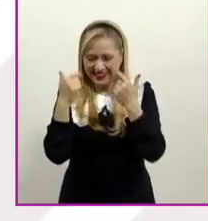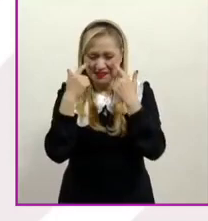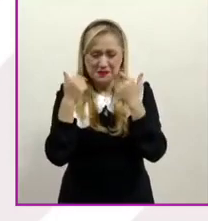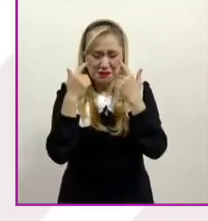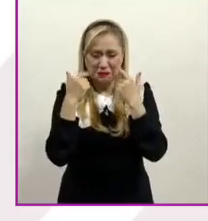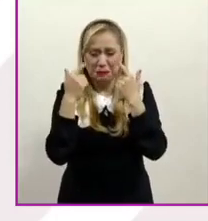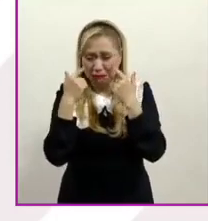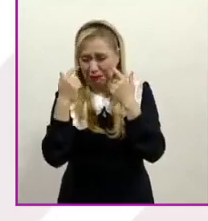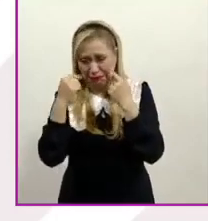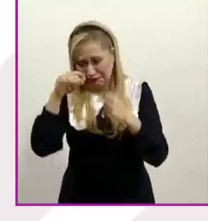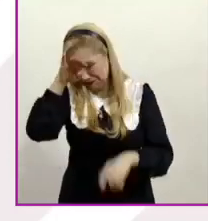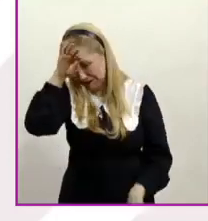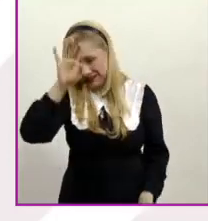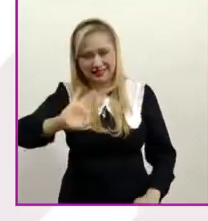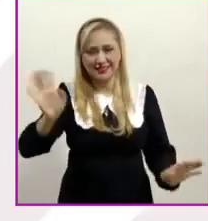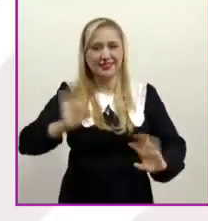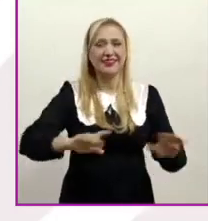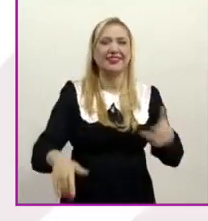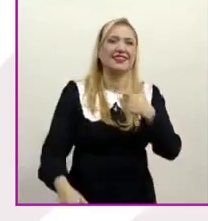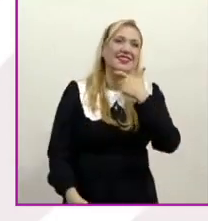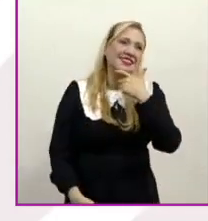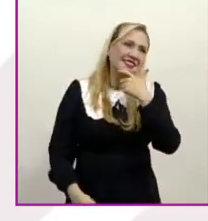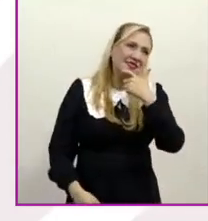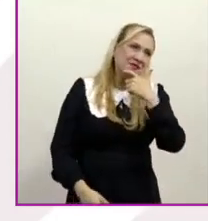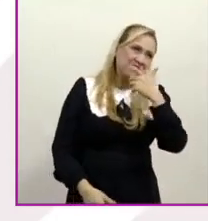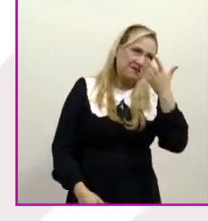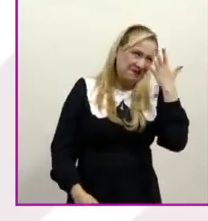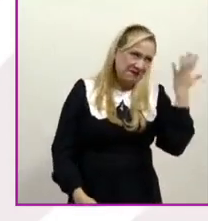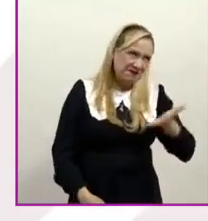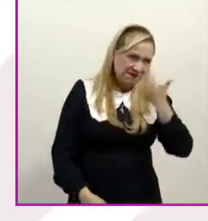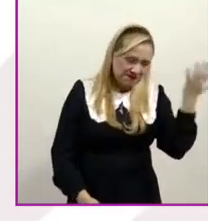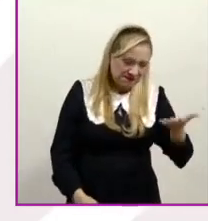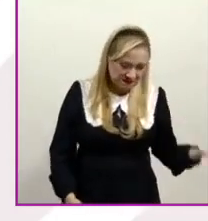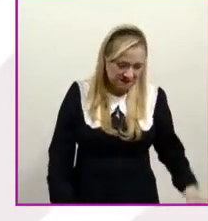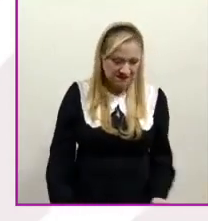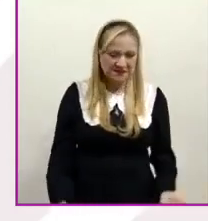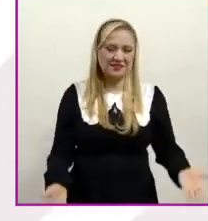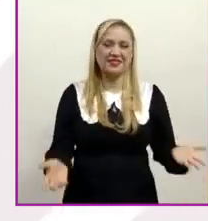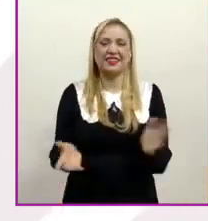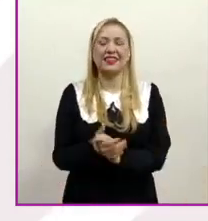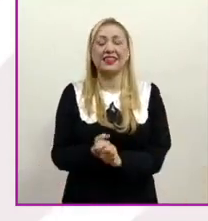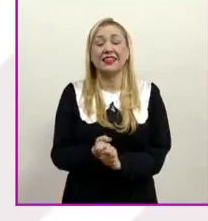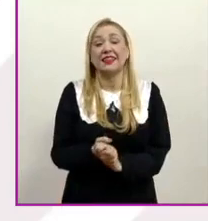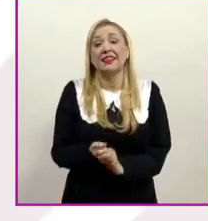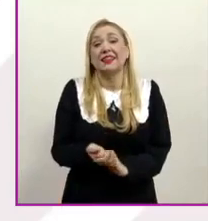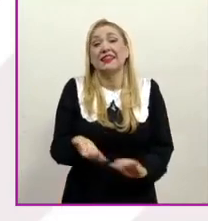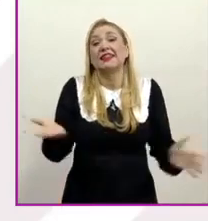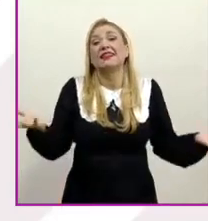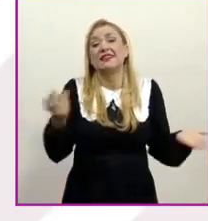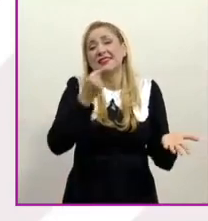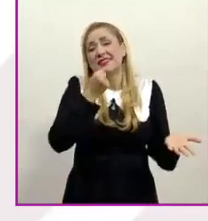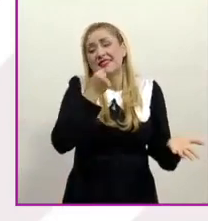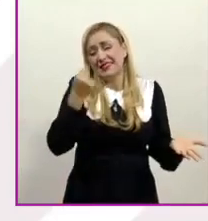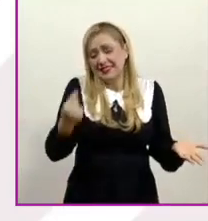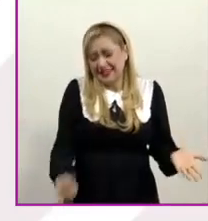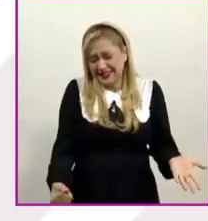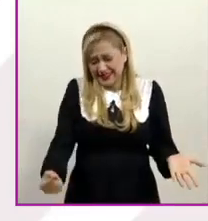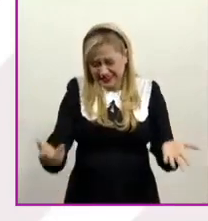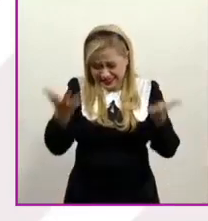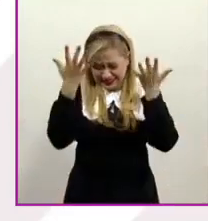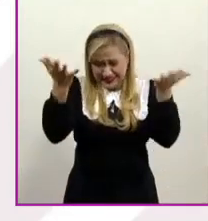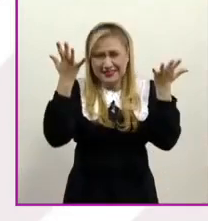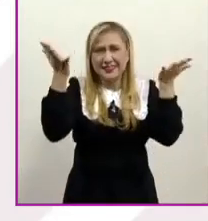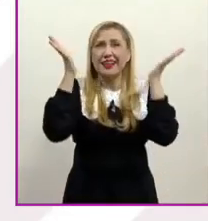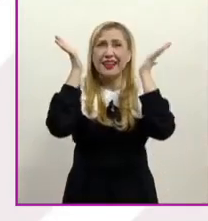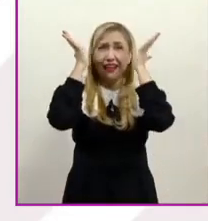lloramos eternamente, es justamente este argumento de que nos arruinaron la infancia, me están arruinando la infancia